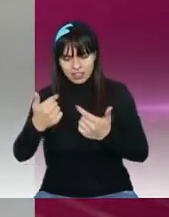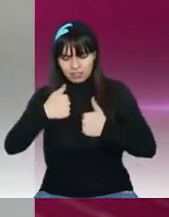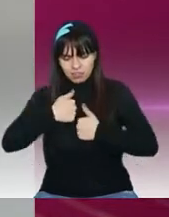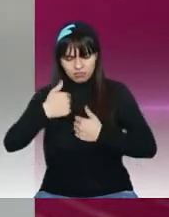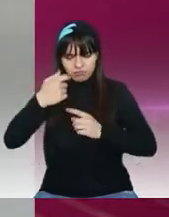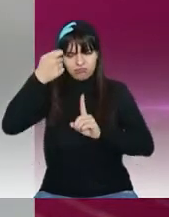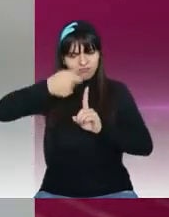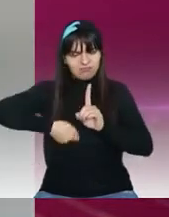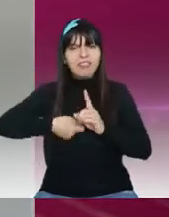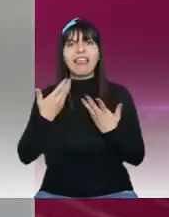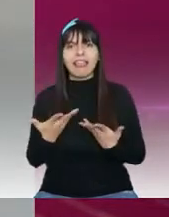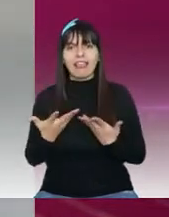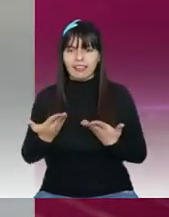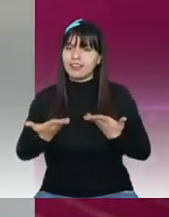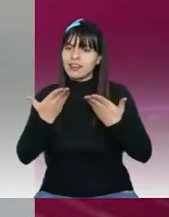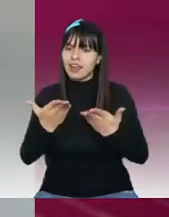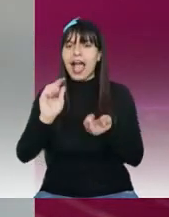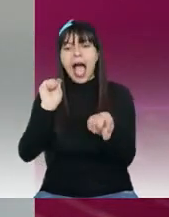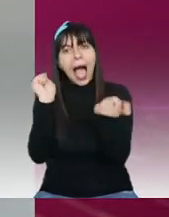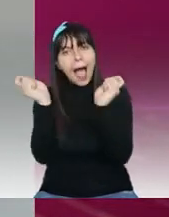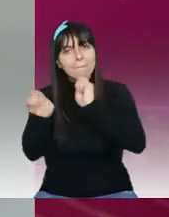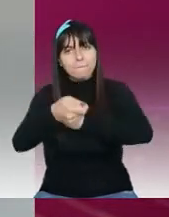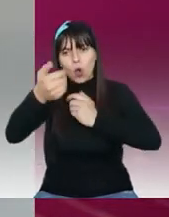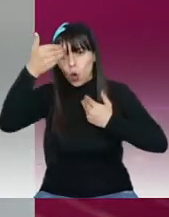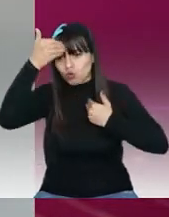cambio de conciencia y al cambio de pensamiento de esta sociedad